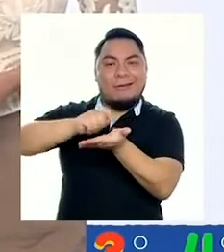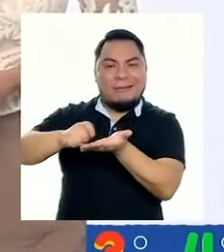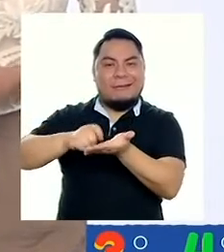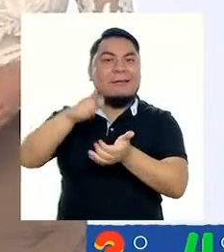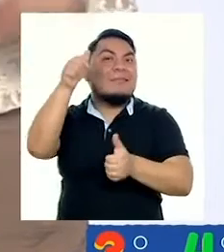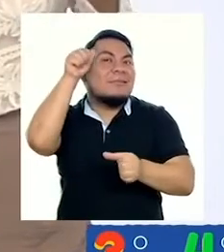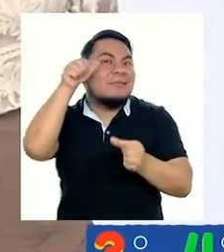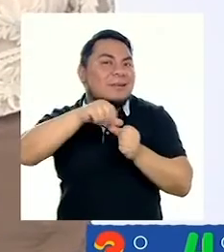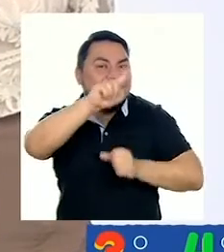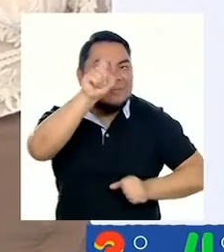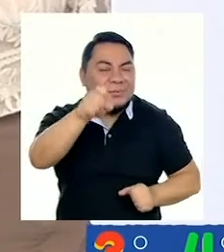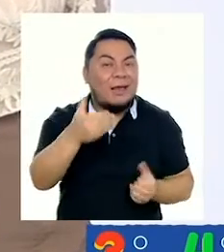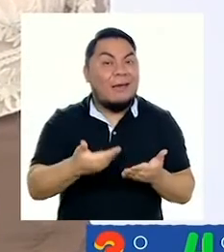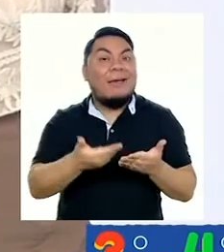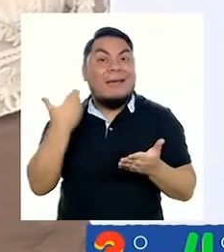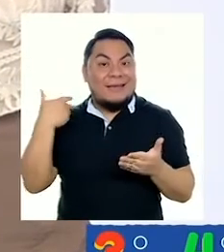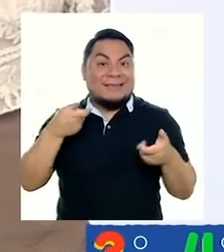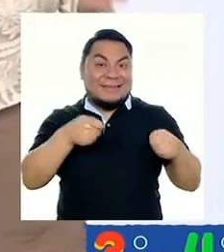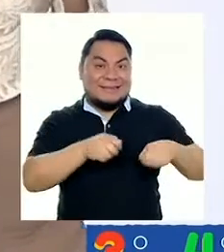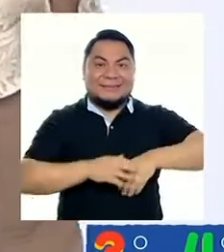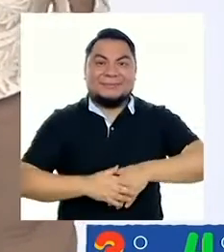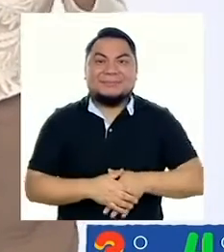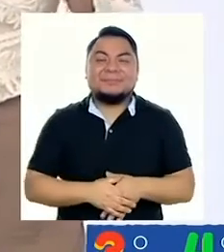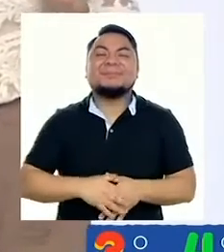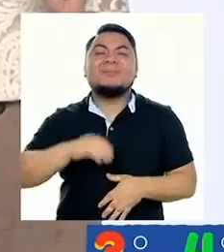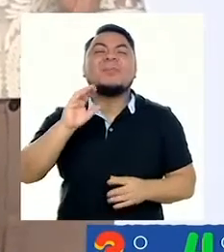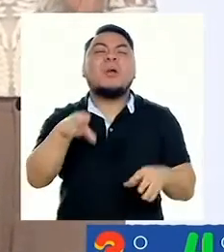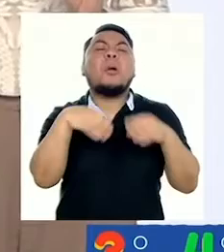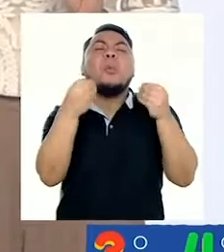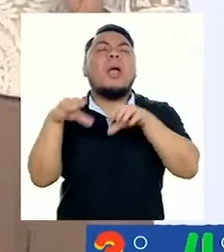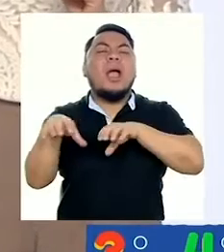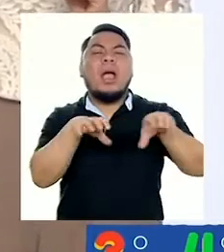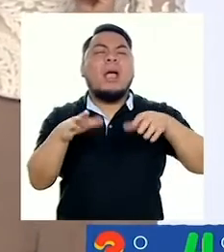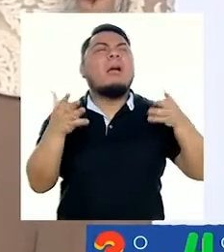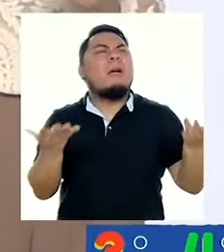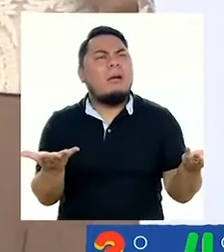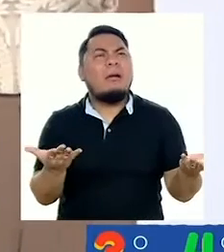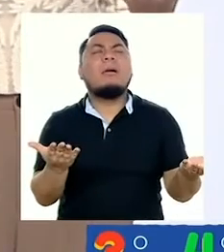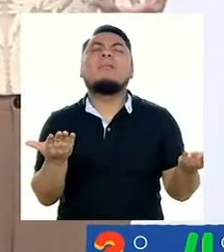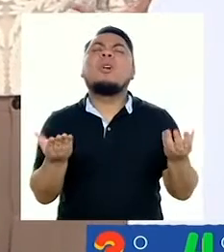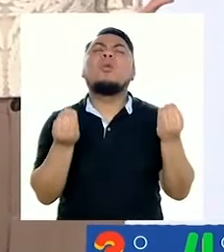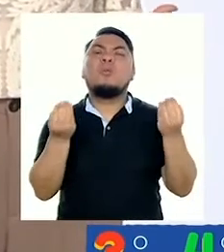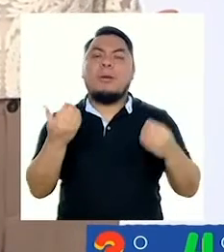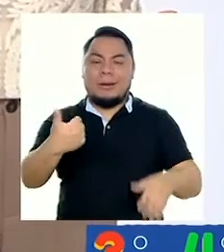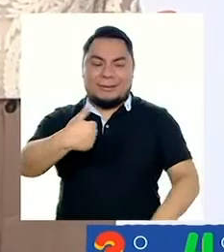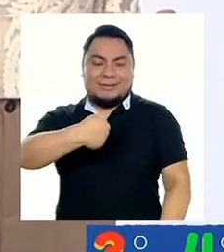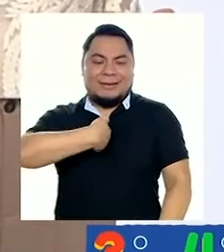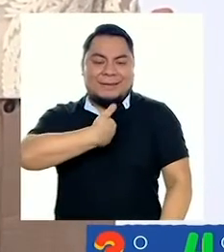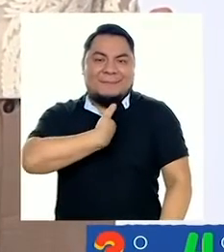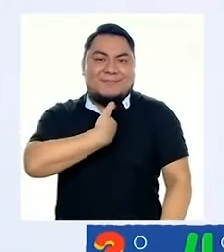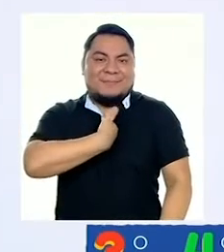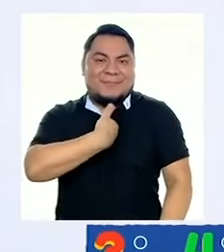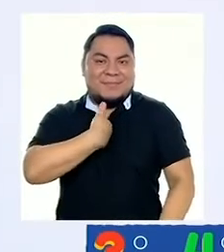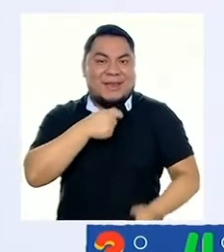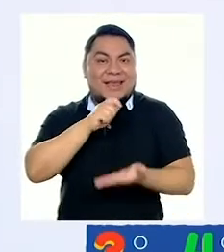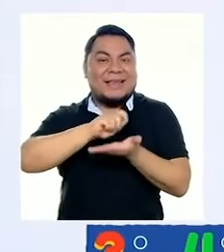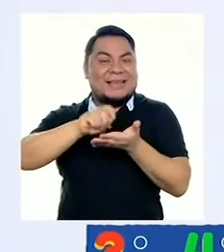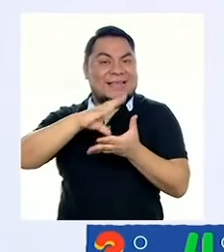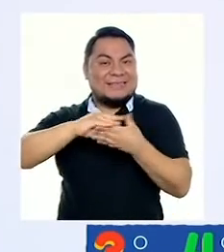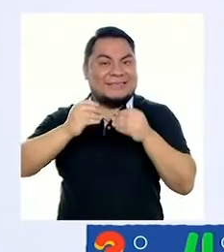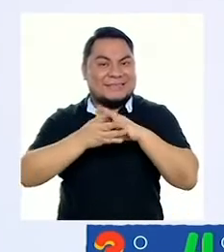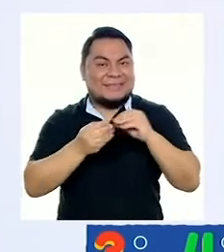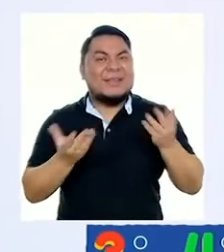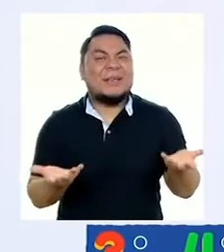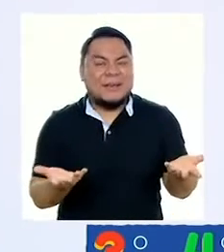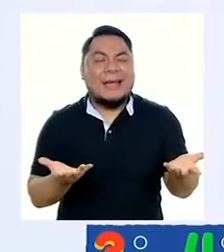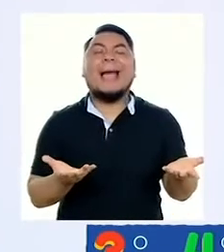la pregunta que hicimos antes de la pausa? ¿Cómo elaboraríamos entonces una autobiografía? Les cuento que